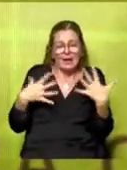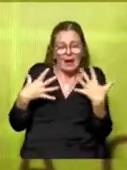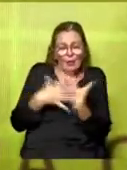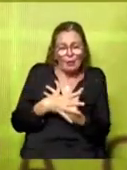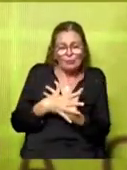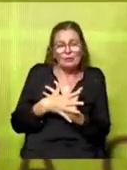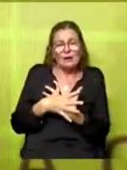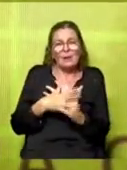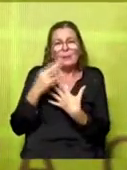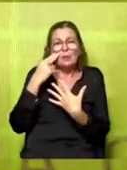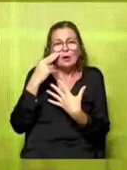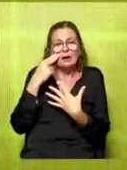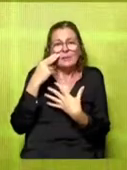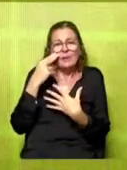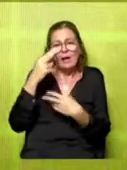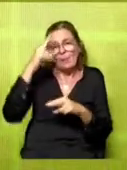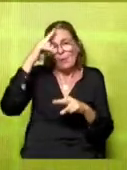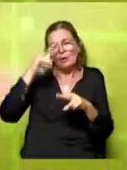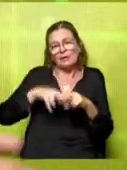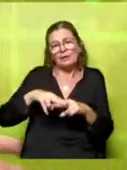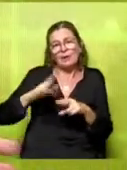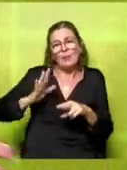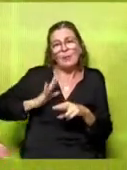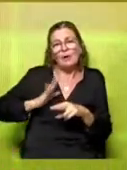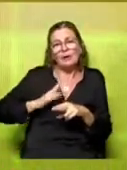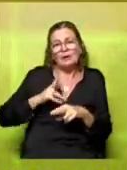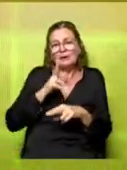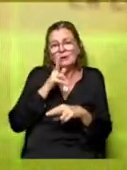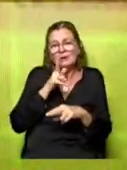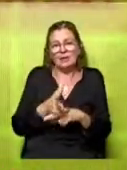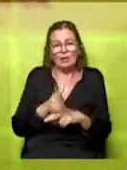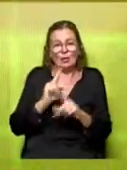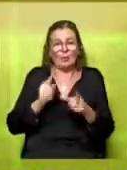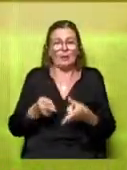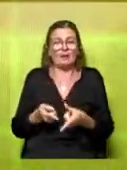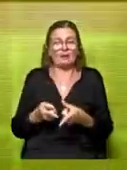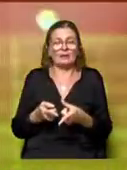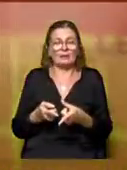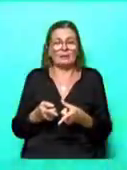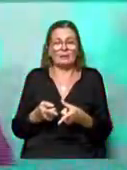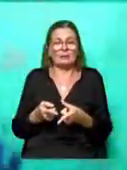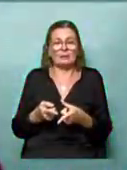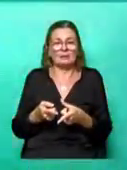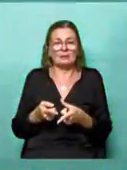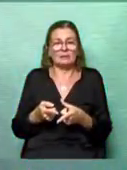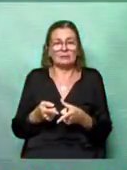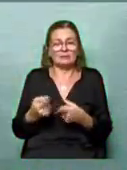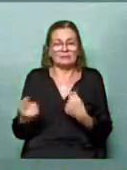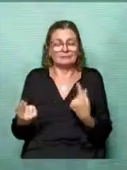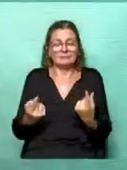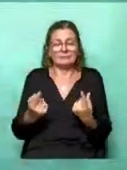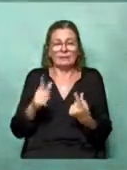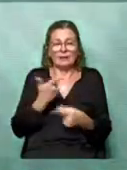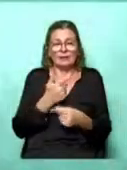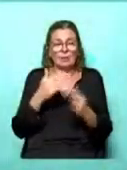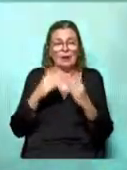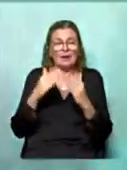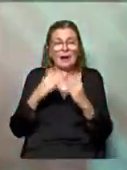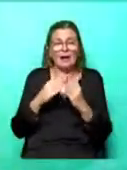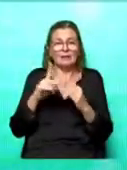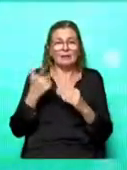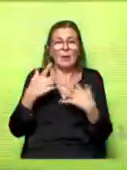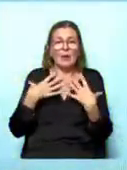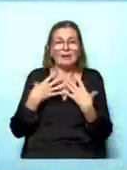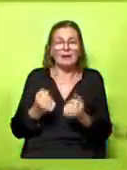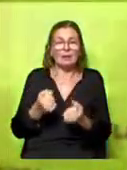muchos problemas de intento de suicidio de mujeres y de gurises, entonces... Sí, condenados. Claro, si no tenés vivienda, totalmente, si no tenés salud,